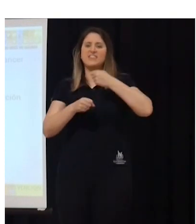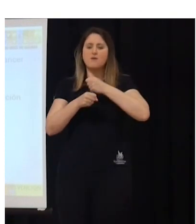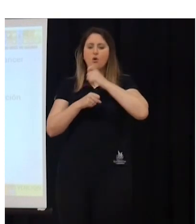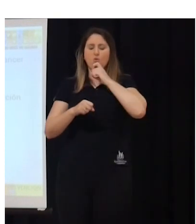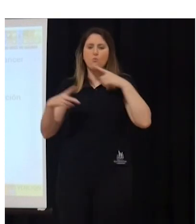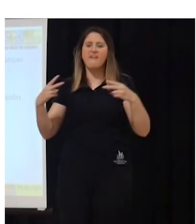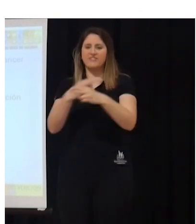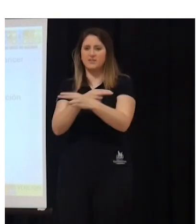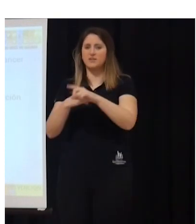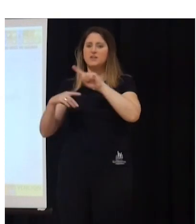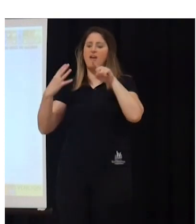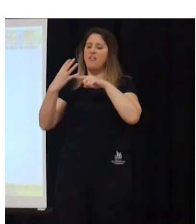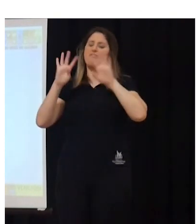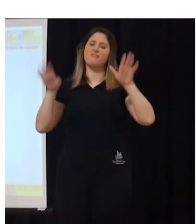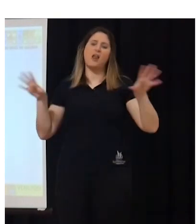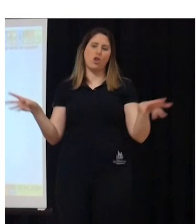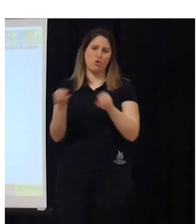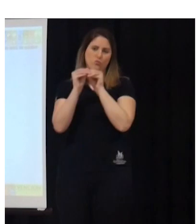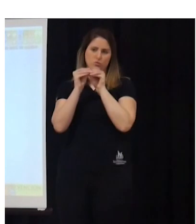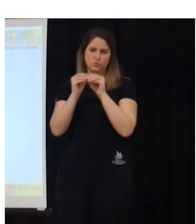último, les presentaré unas conclusiones.